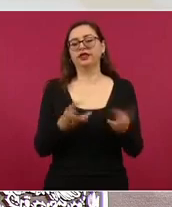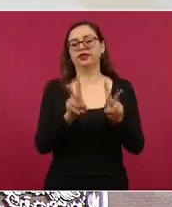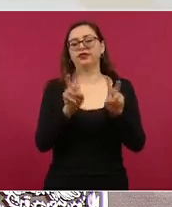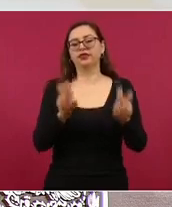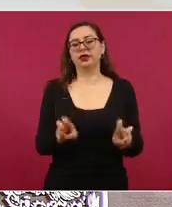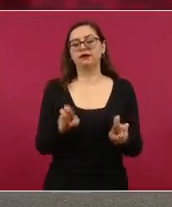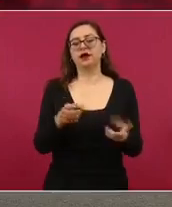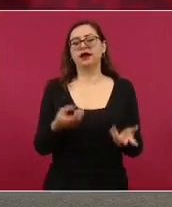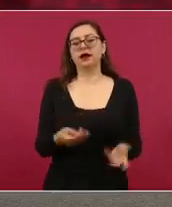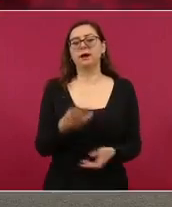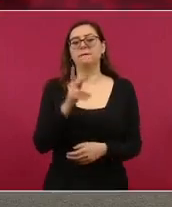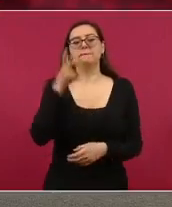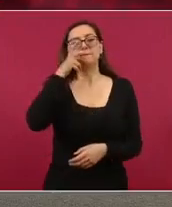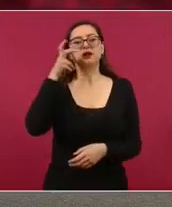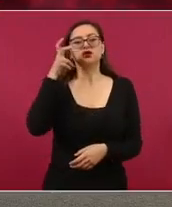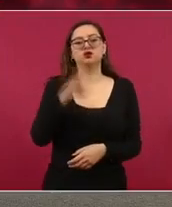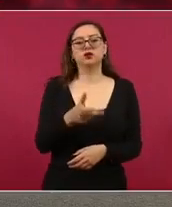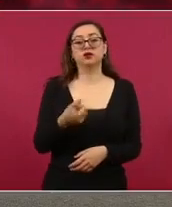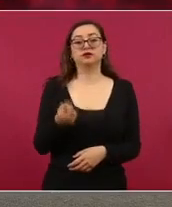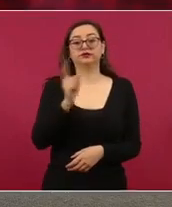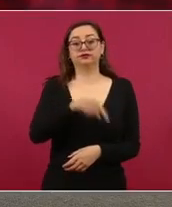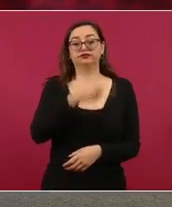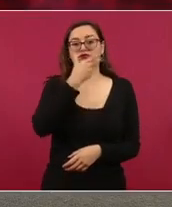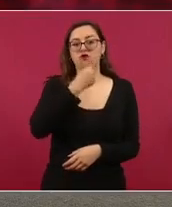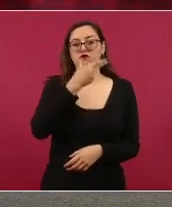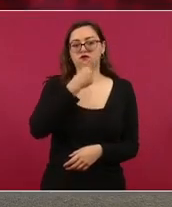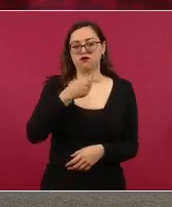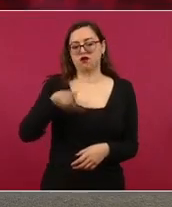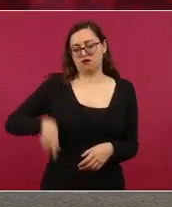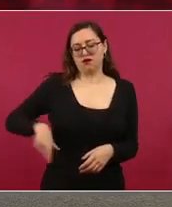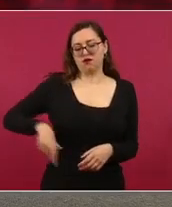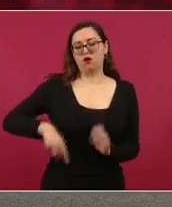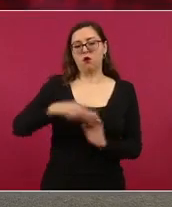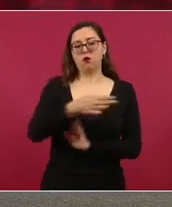Murillo Karam le vende a Jesús Martínez